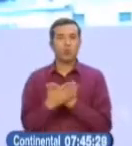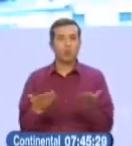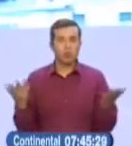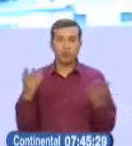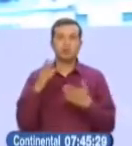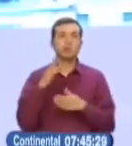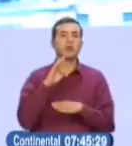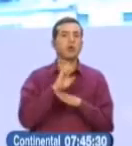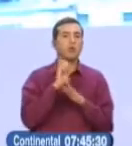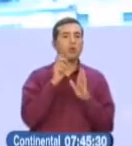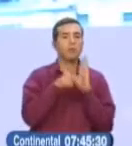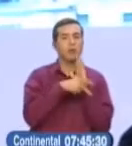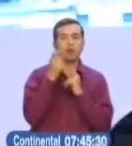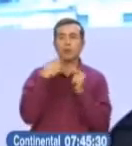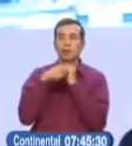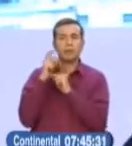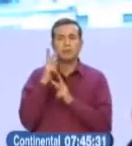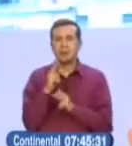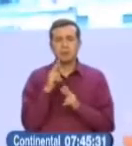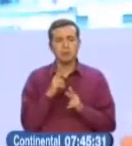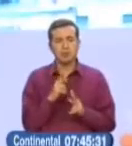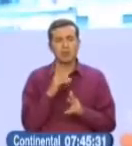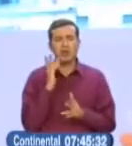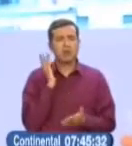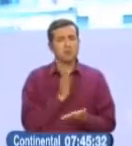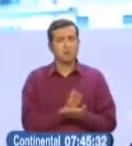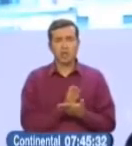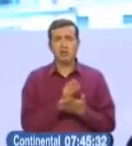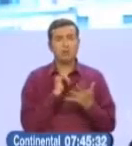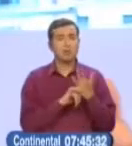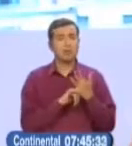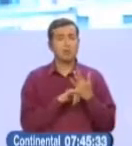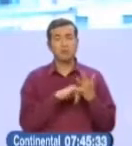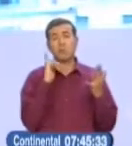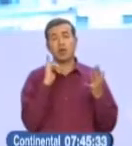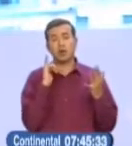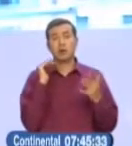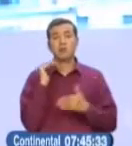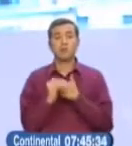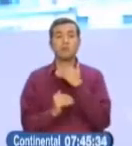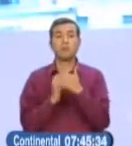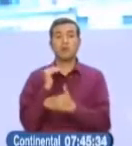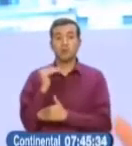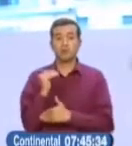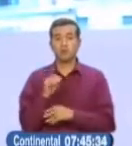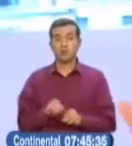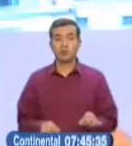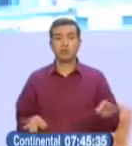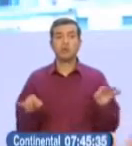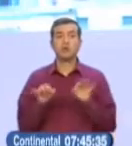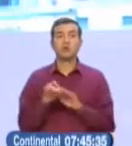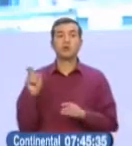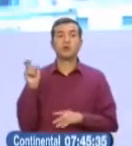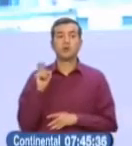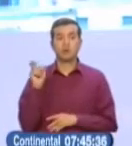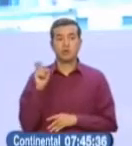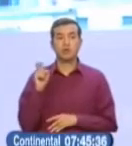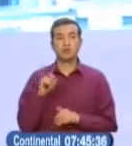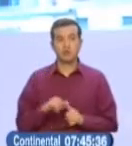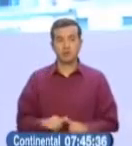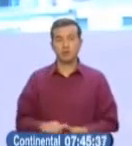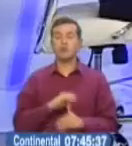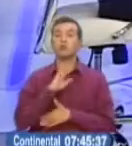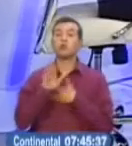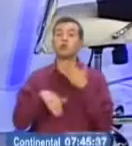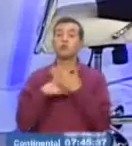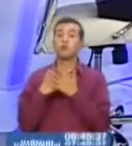vende petróleo históricamente. Salir de esas trampas de especialización es un proceso que creo que debe estar claro para toda la